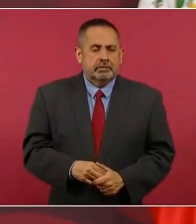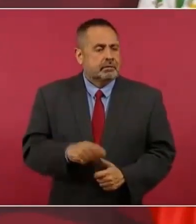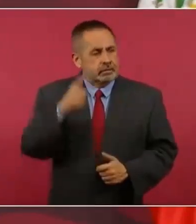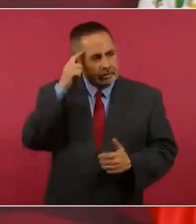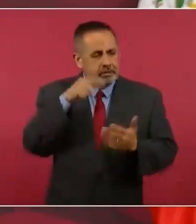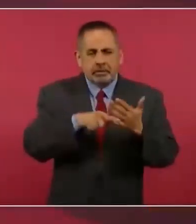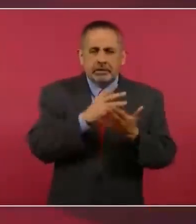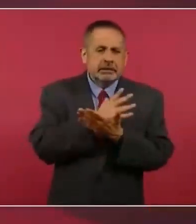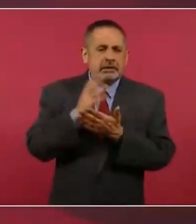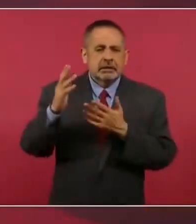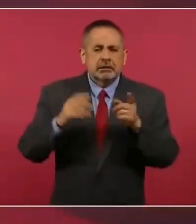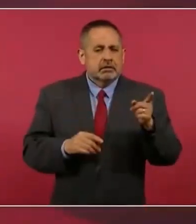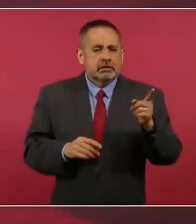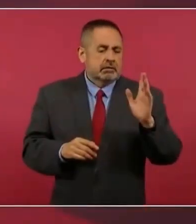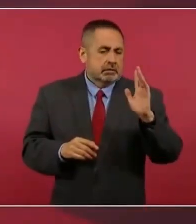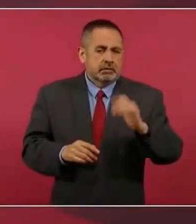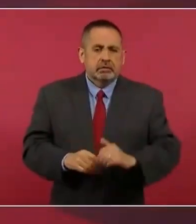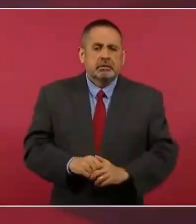exageran,